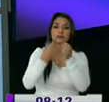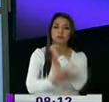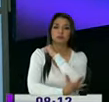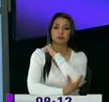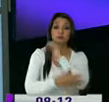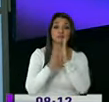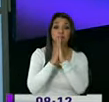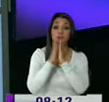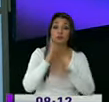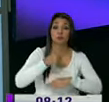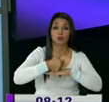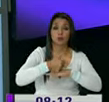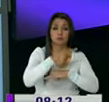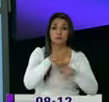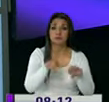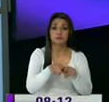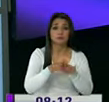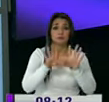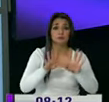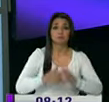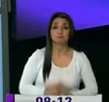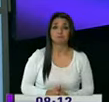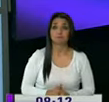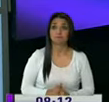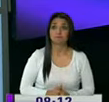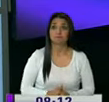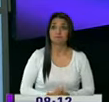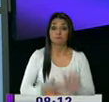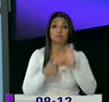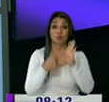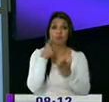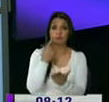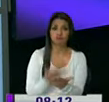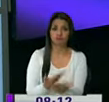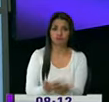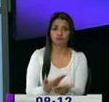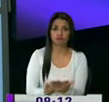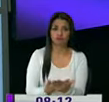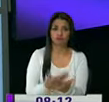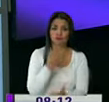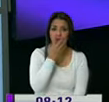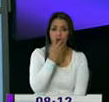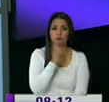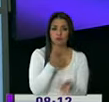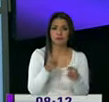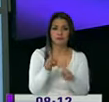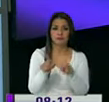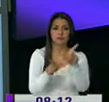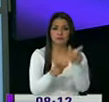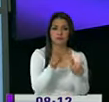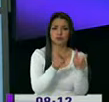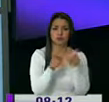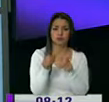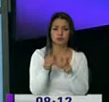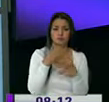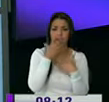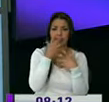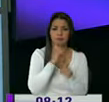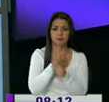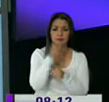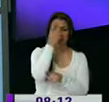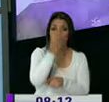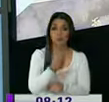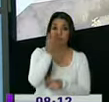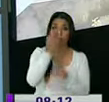Ya pues lo que acabamos de ver, ¿no? O sea, y queremos evidenciar mi malestar y seguramente el malestar de más de uno. Sofía, buen día